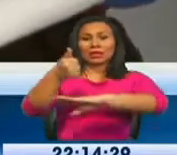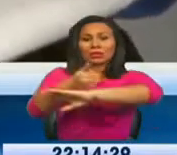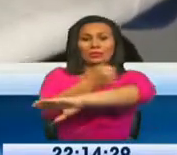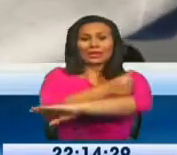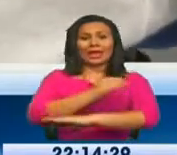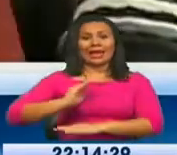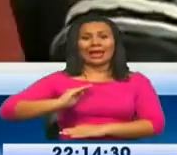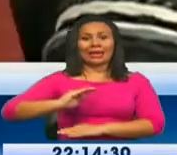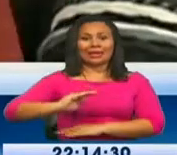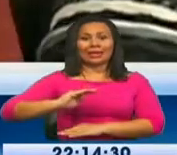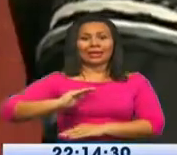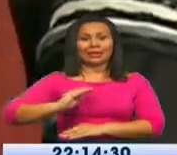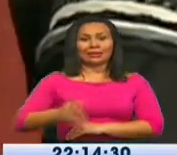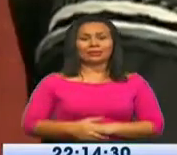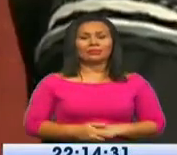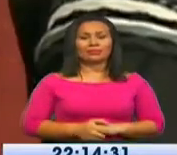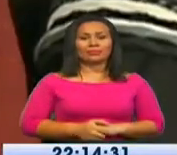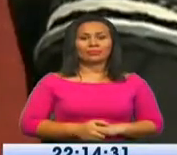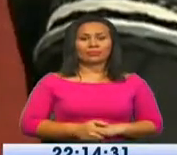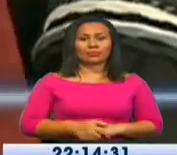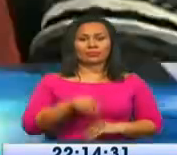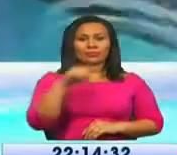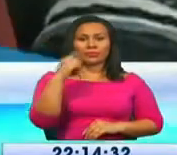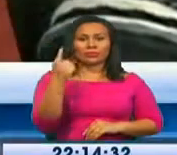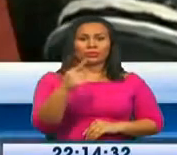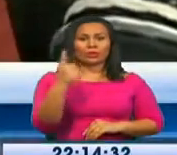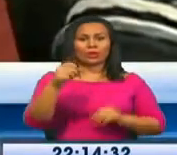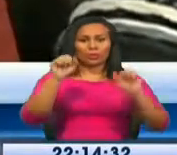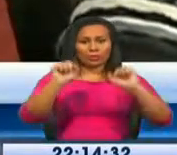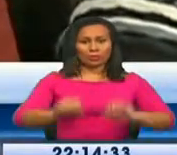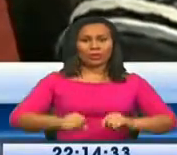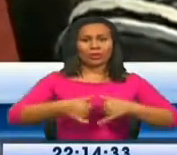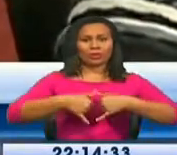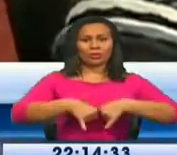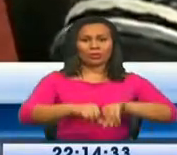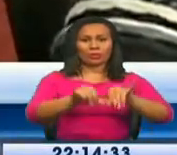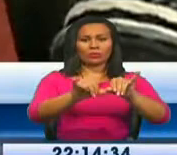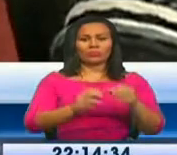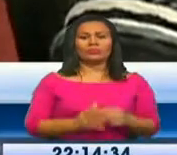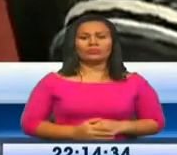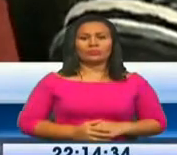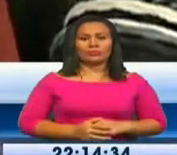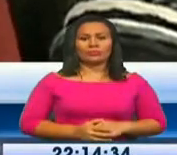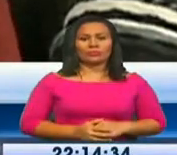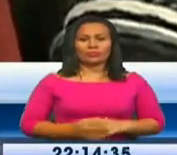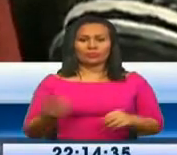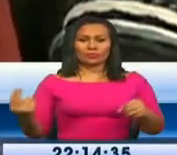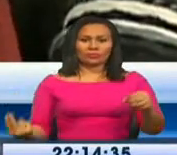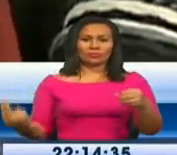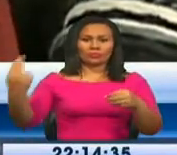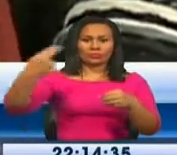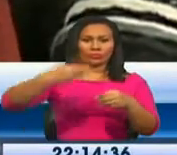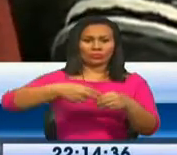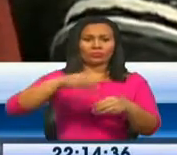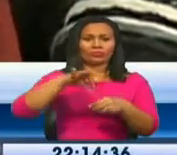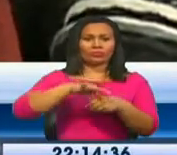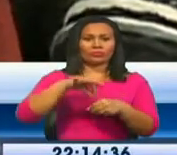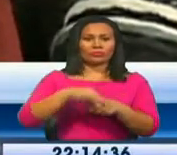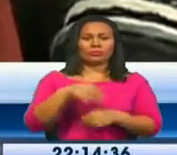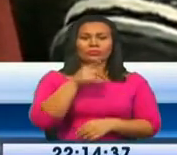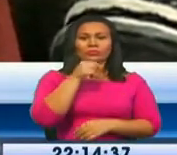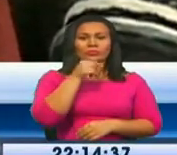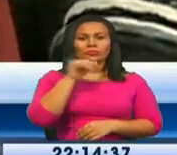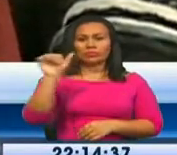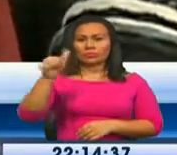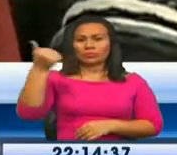alcaldes. Solamente procederá la imposibilidad de presentarse a la postulación aquellos